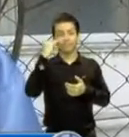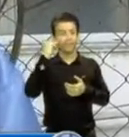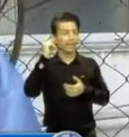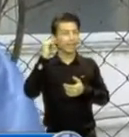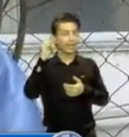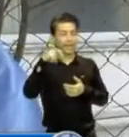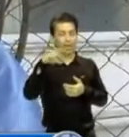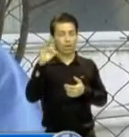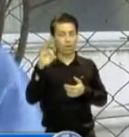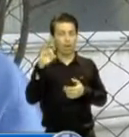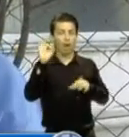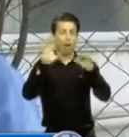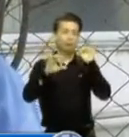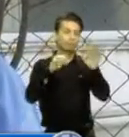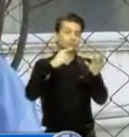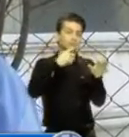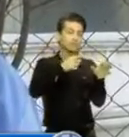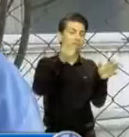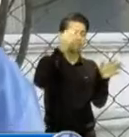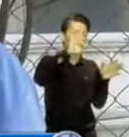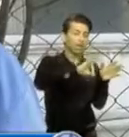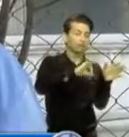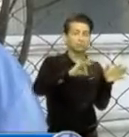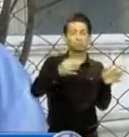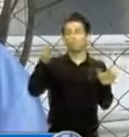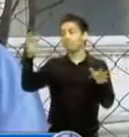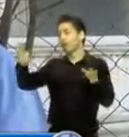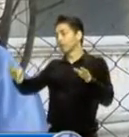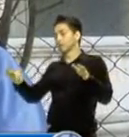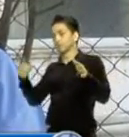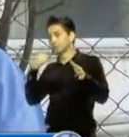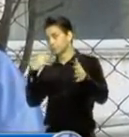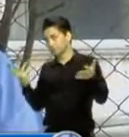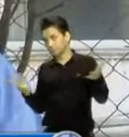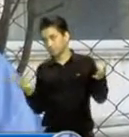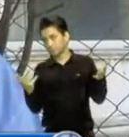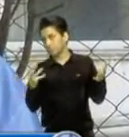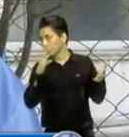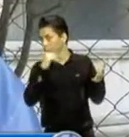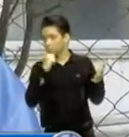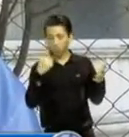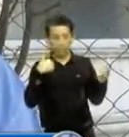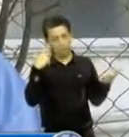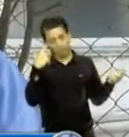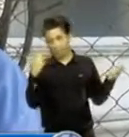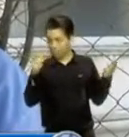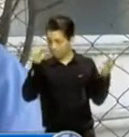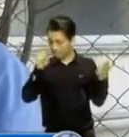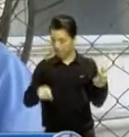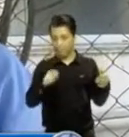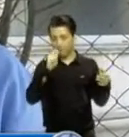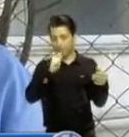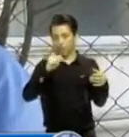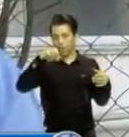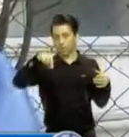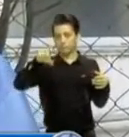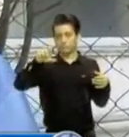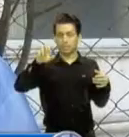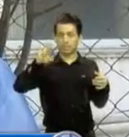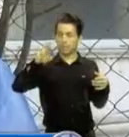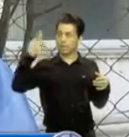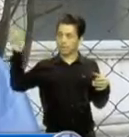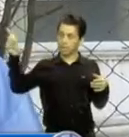Puedan haber falsos negativos, falsos positivos y no podemos correr el riesgo de eso. ¿Por qué? Un